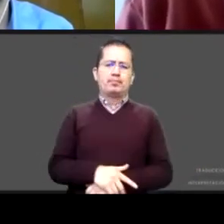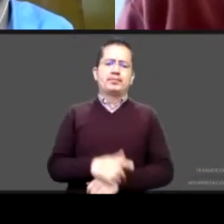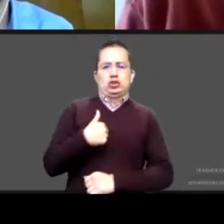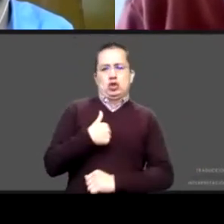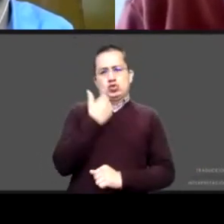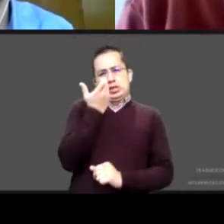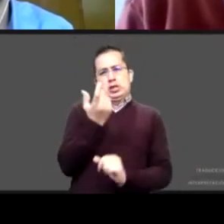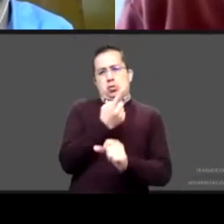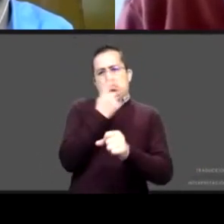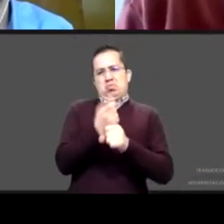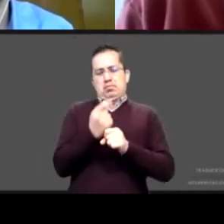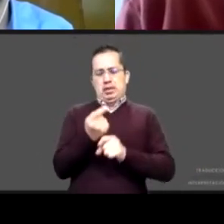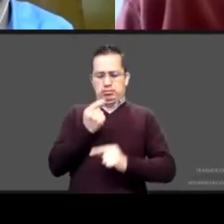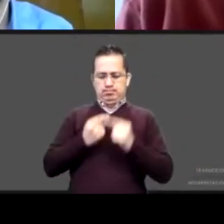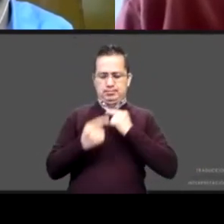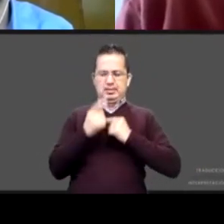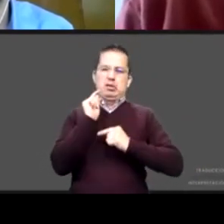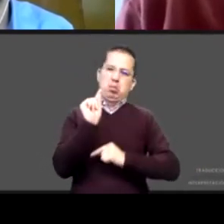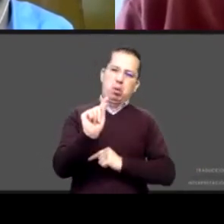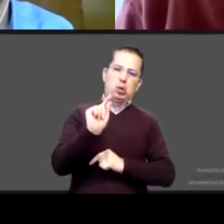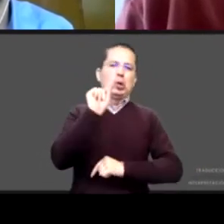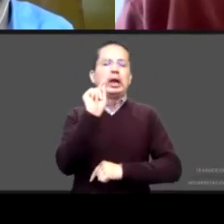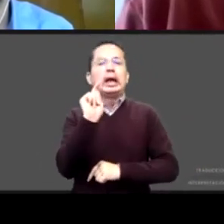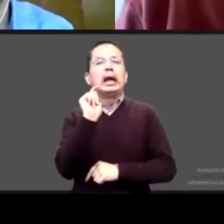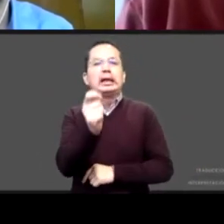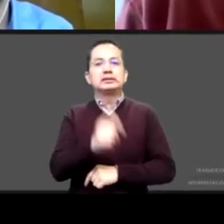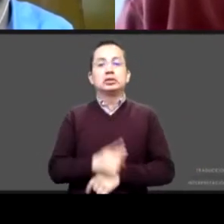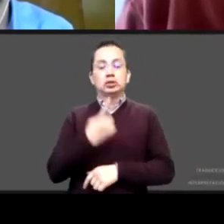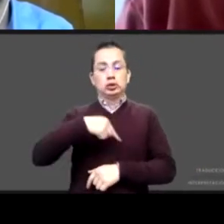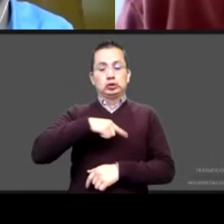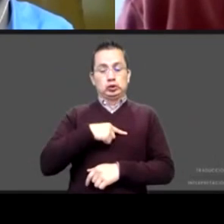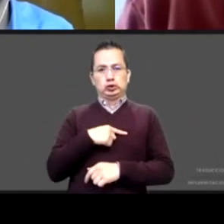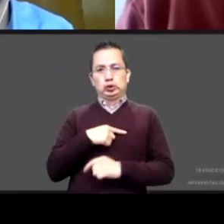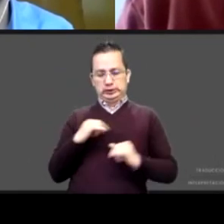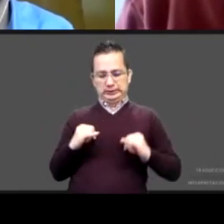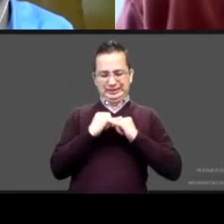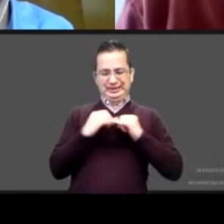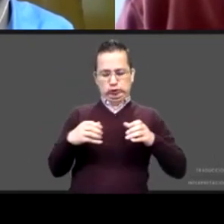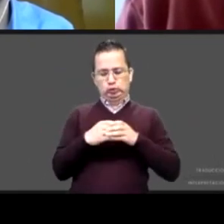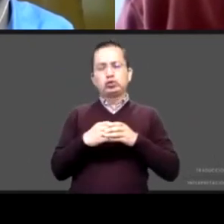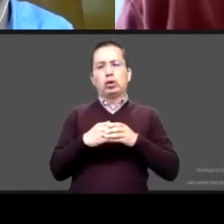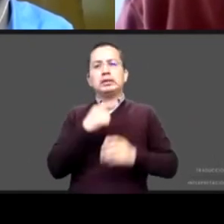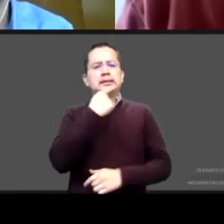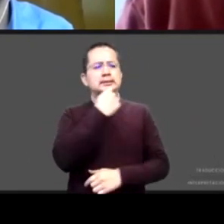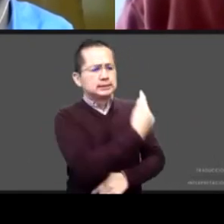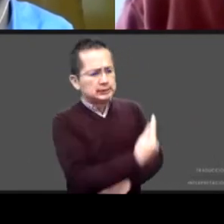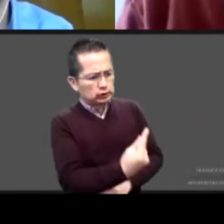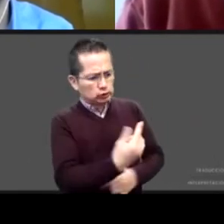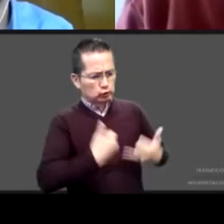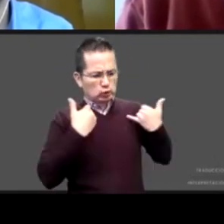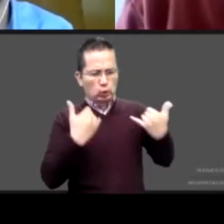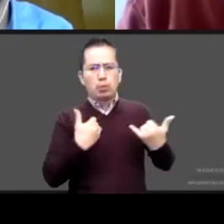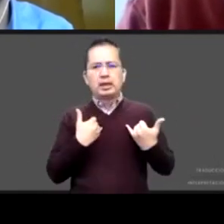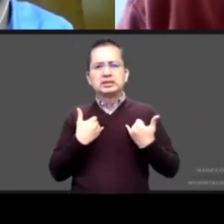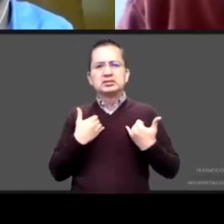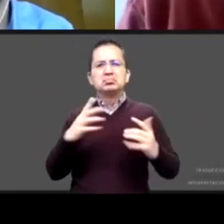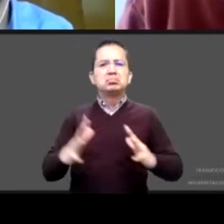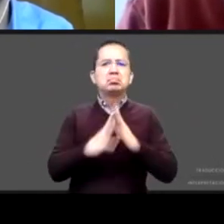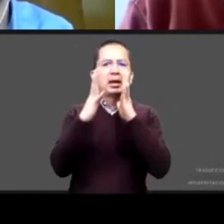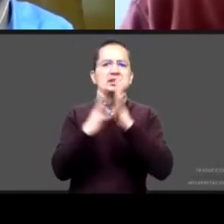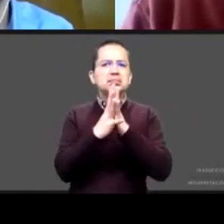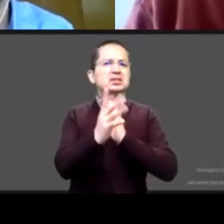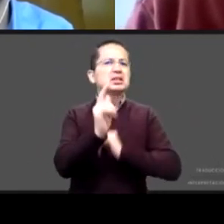Niña y Adolescente la participación. Para nosotros es el ejercicio de un principio y derecho emanado de la